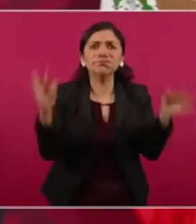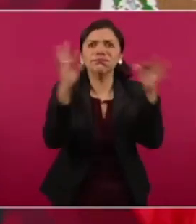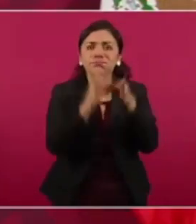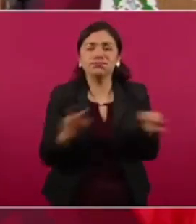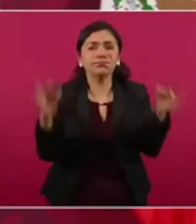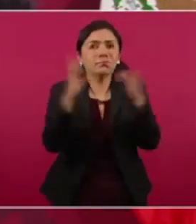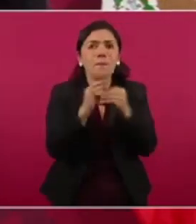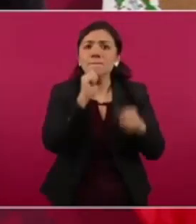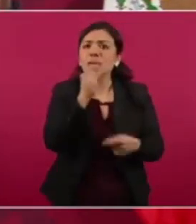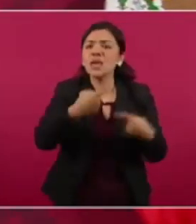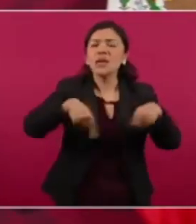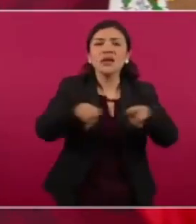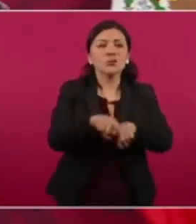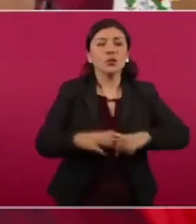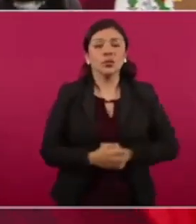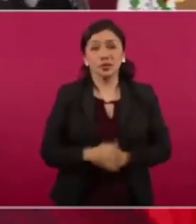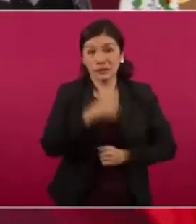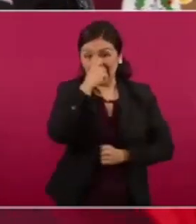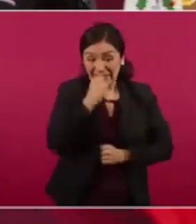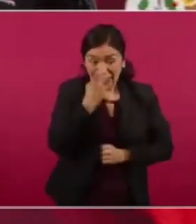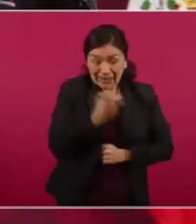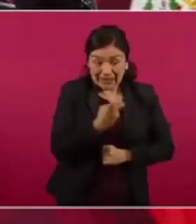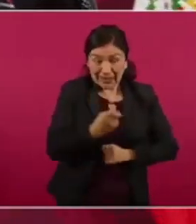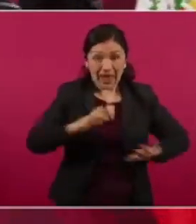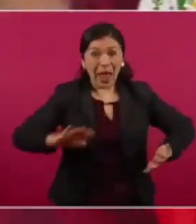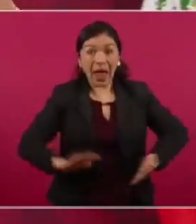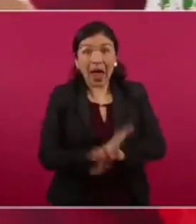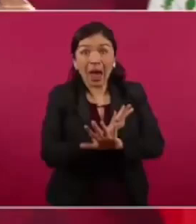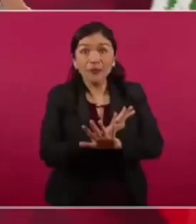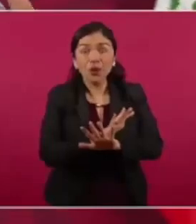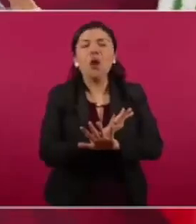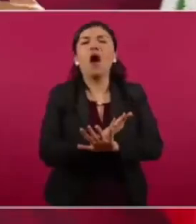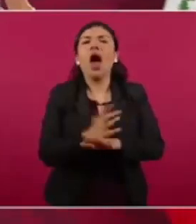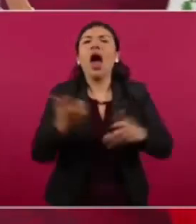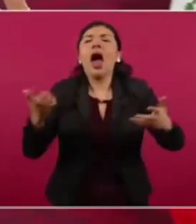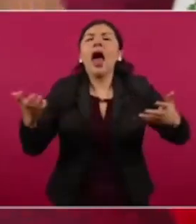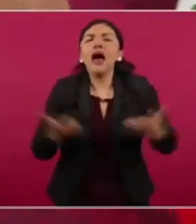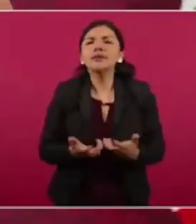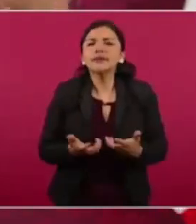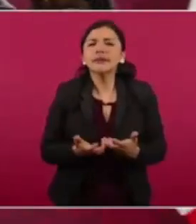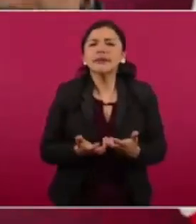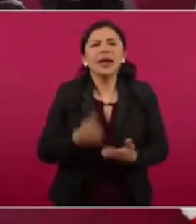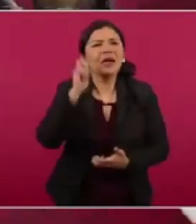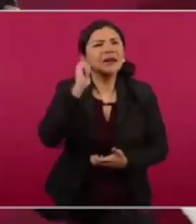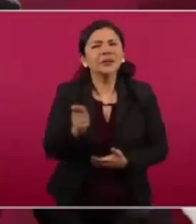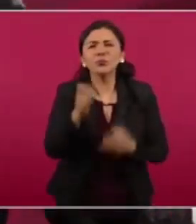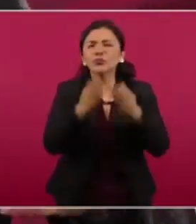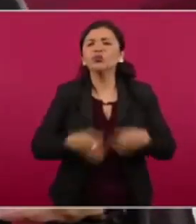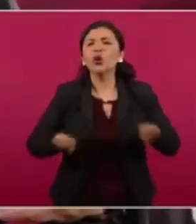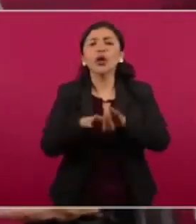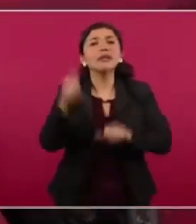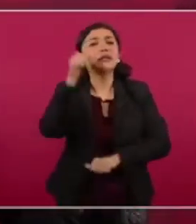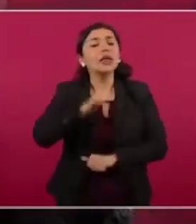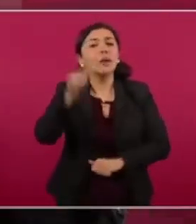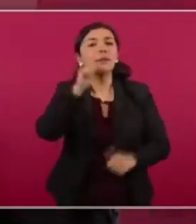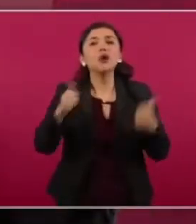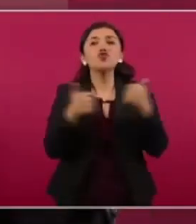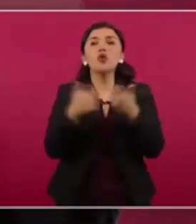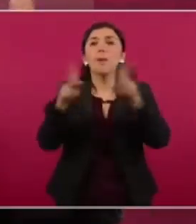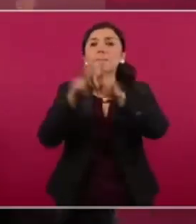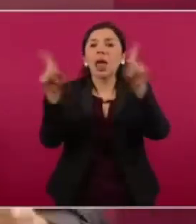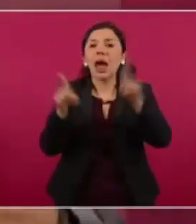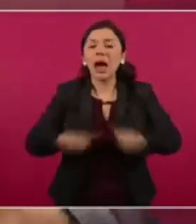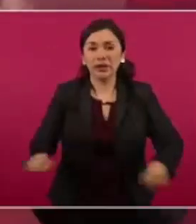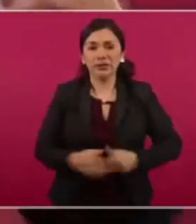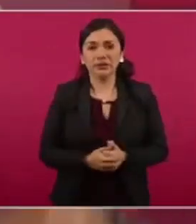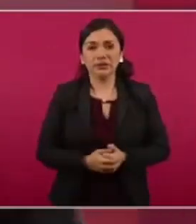que esta transformación ha sido, es y será pacífica,